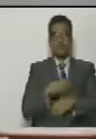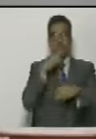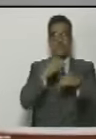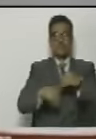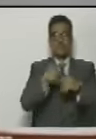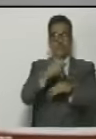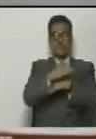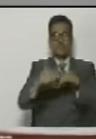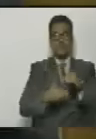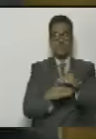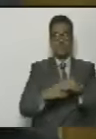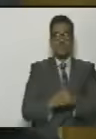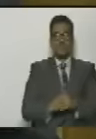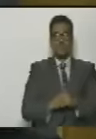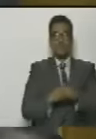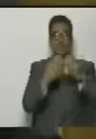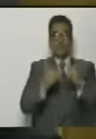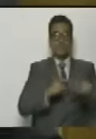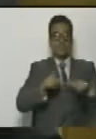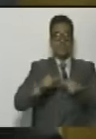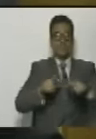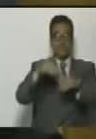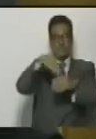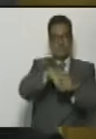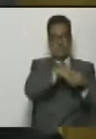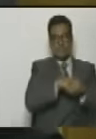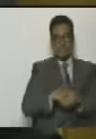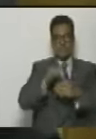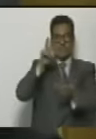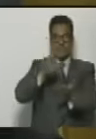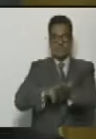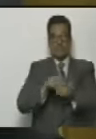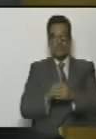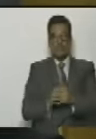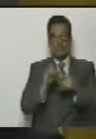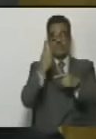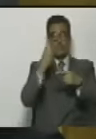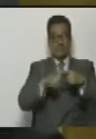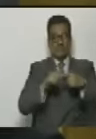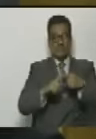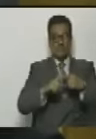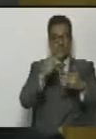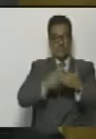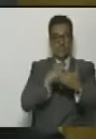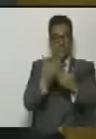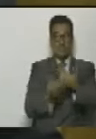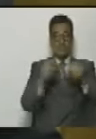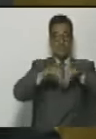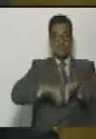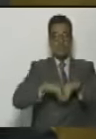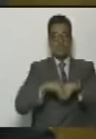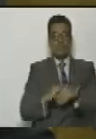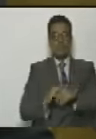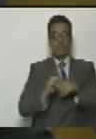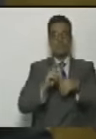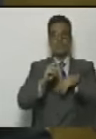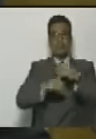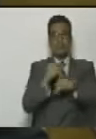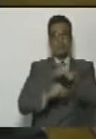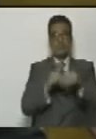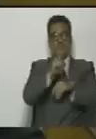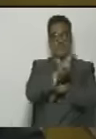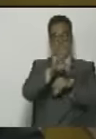Adelante, subsecretario. La cual, una vez leída y sometida a votación, resultó aprobada. Primero, proyecto de acuerdo con motivo a cumplirse